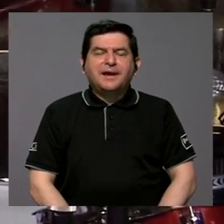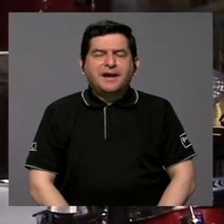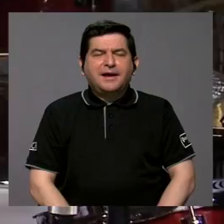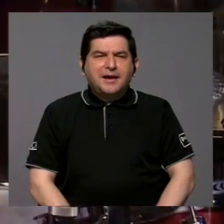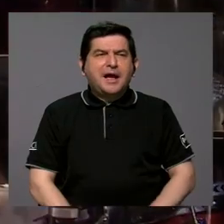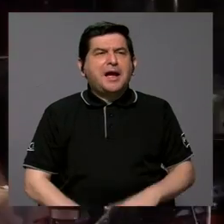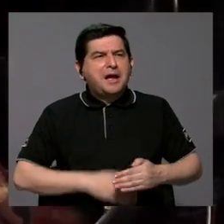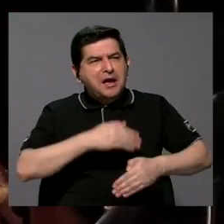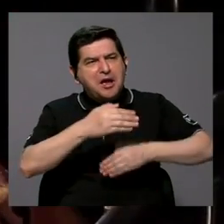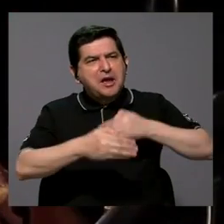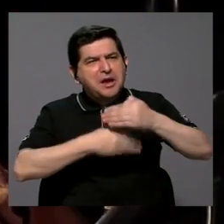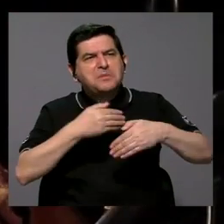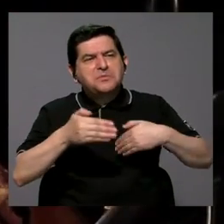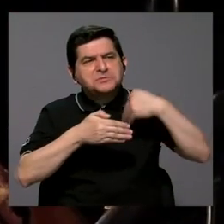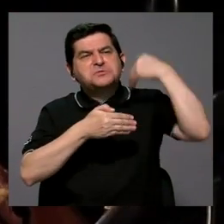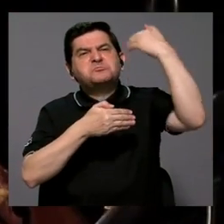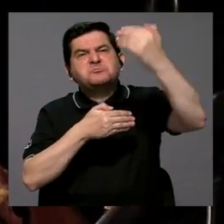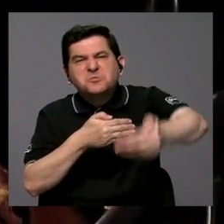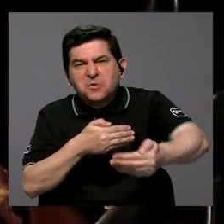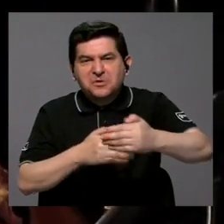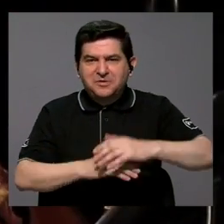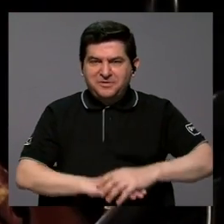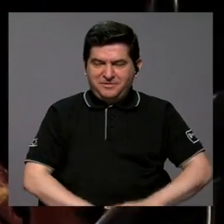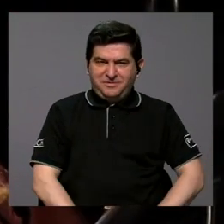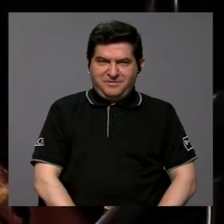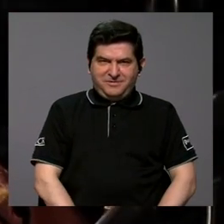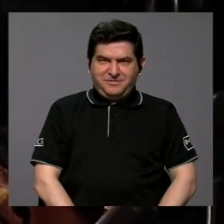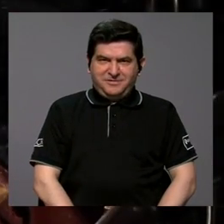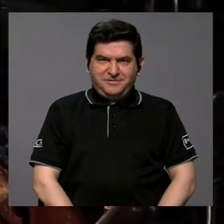Eventualmente, ya más adelante, ¿verdad?